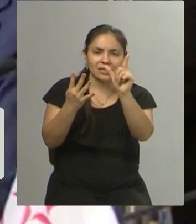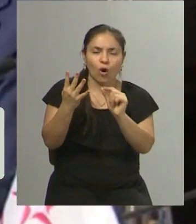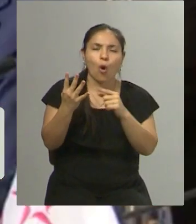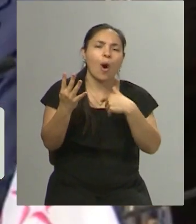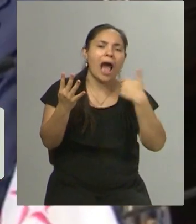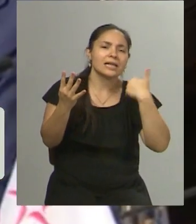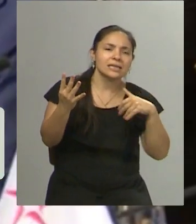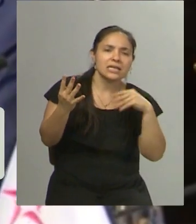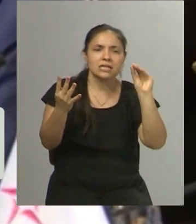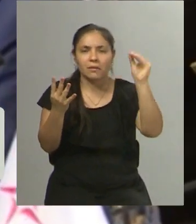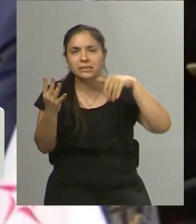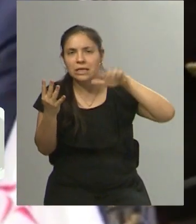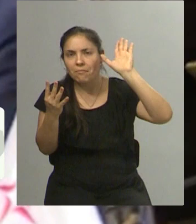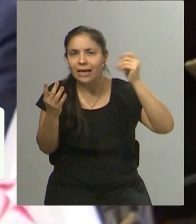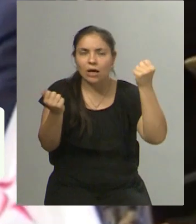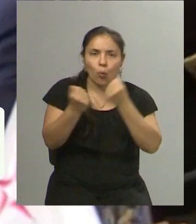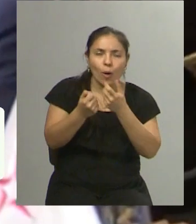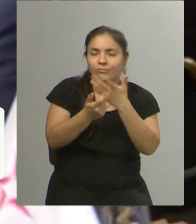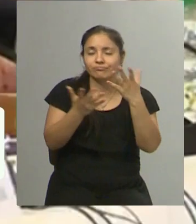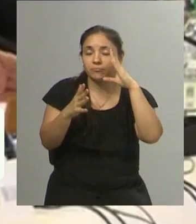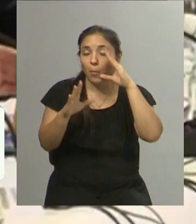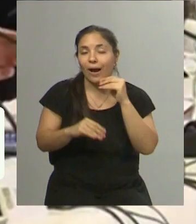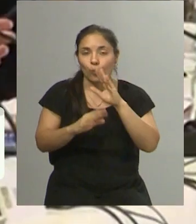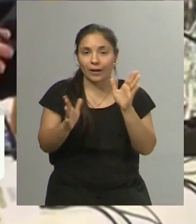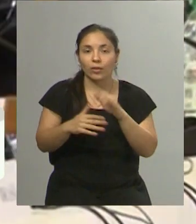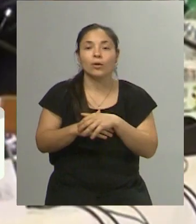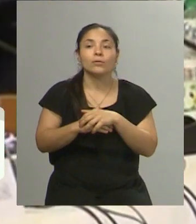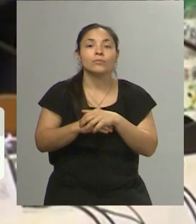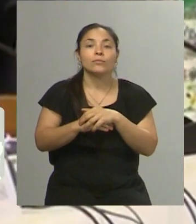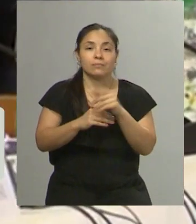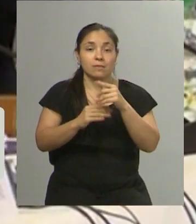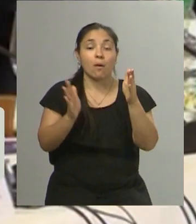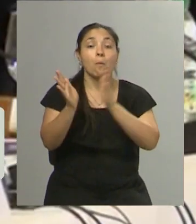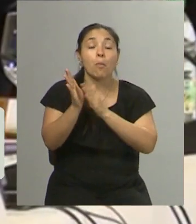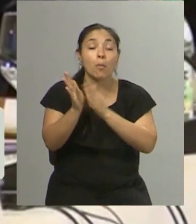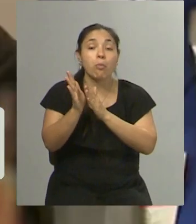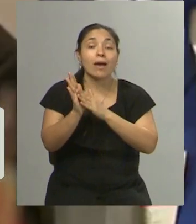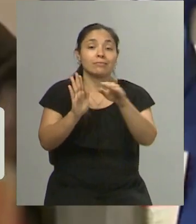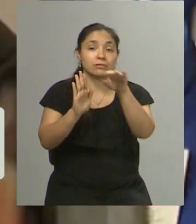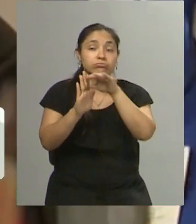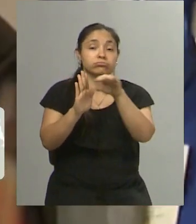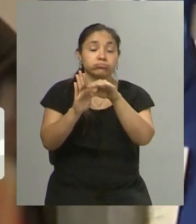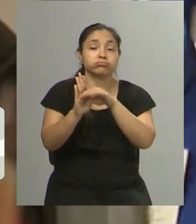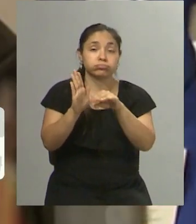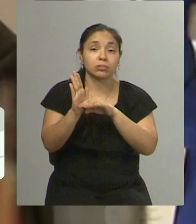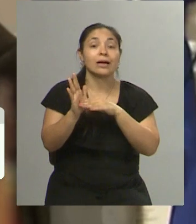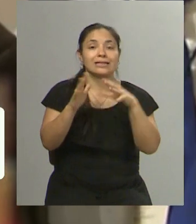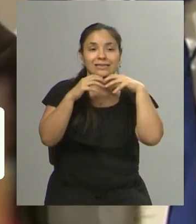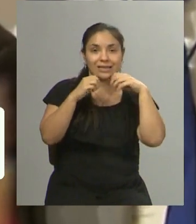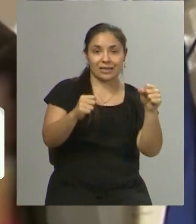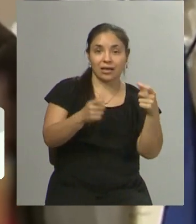Brasil fundamentalmente, de que las propuestas que estaba haciendo esta Secretaría